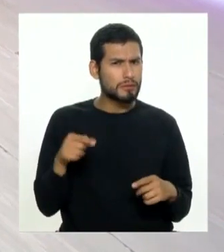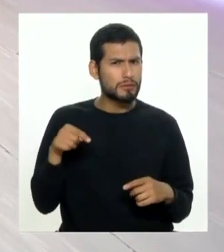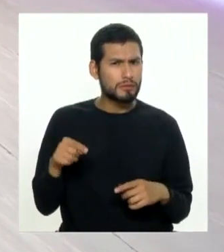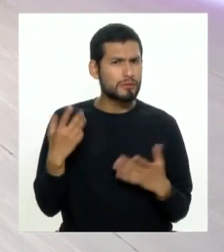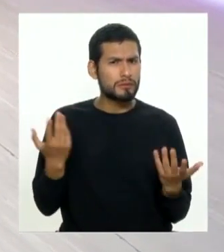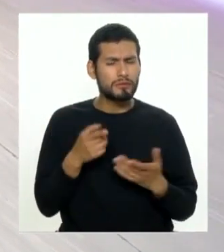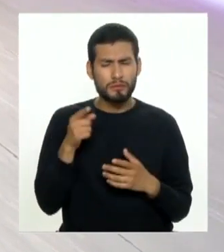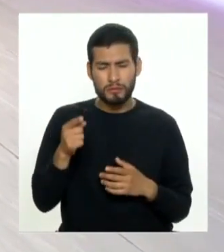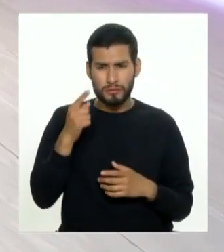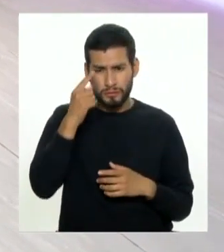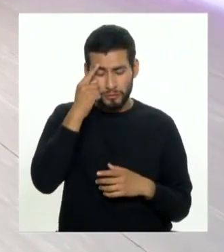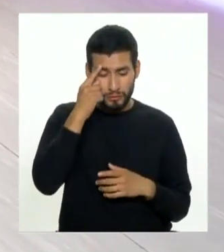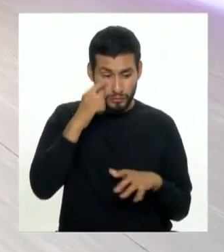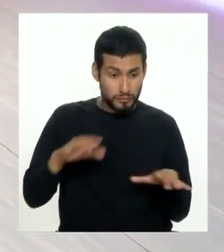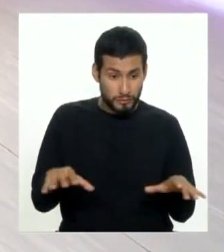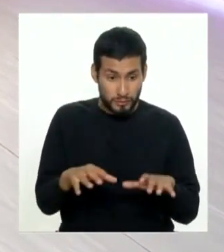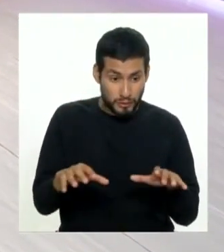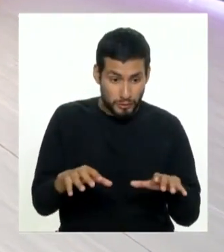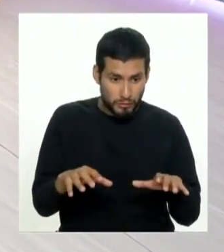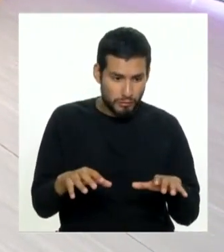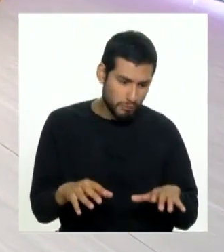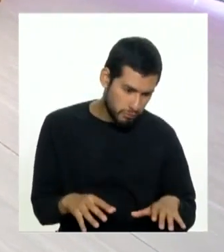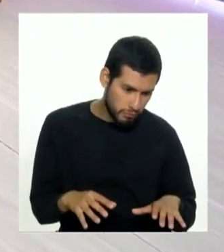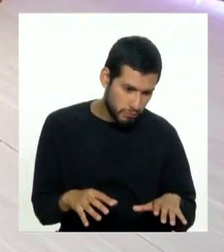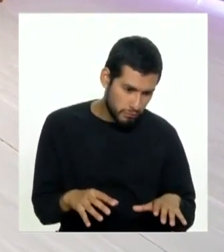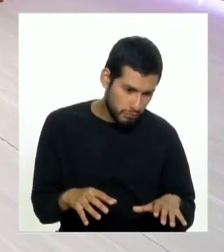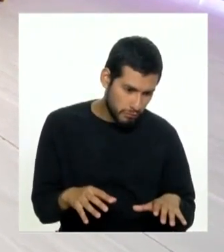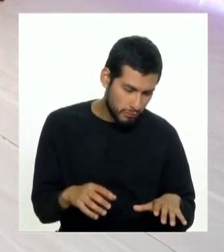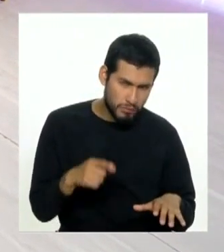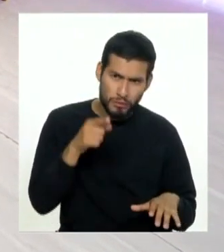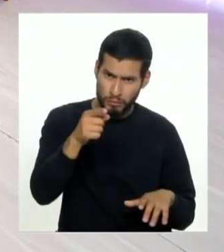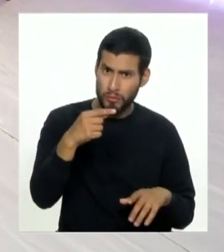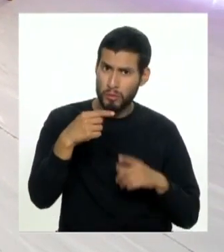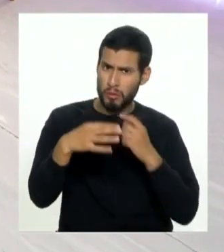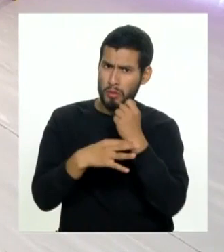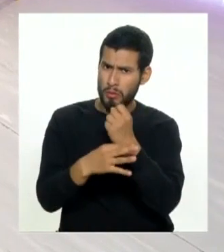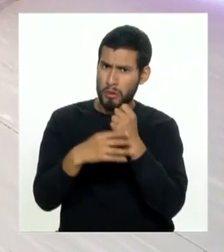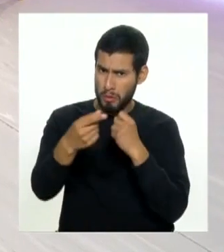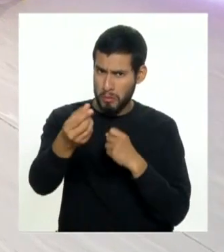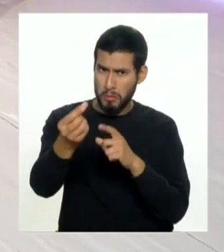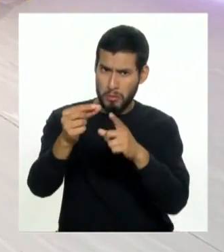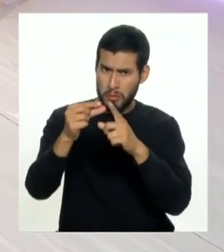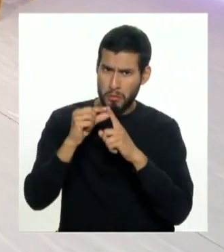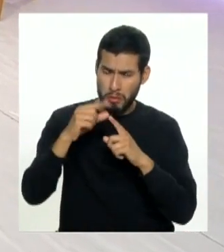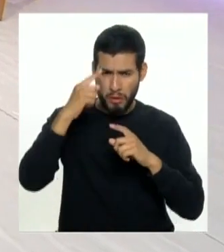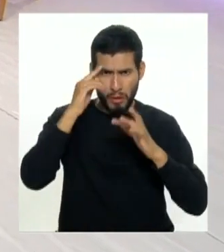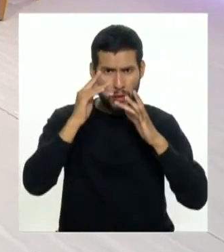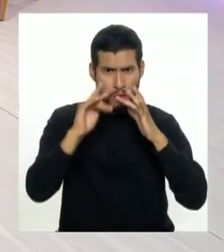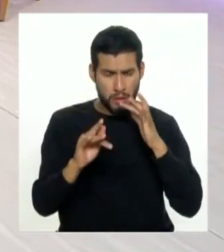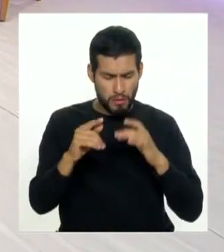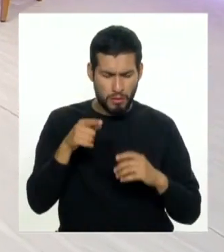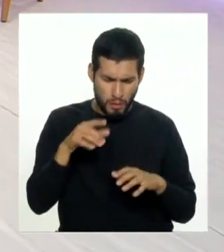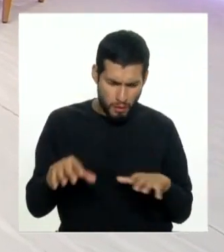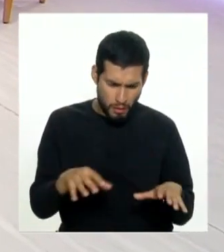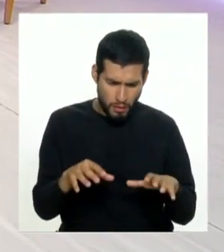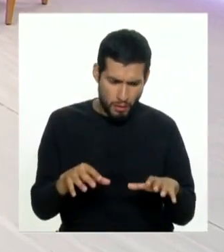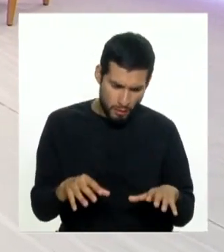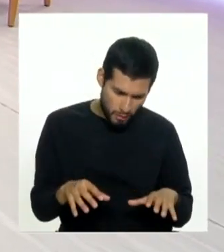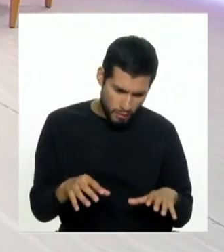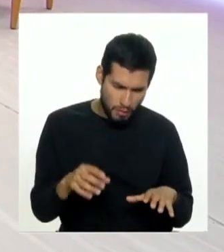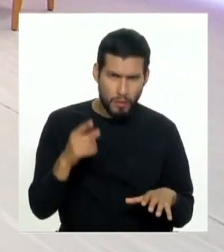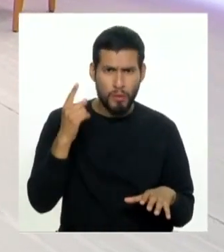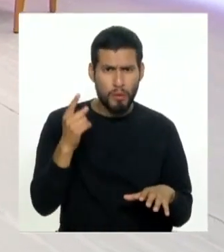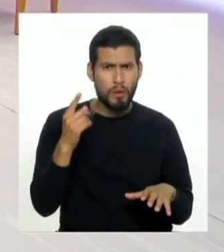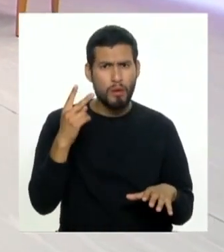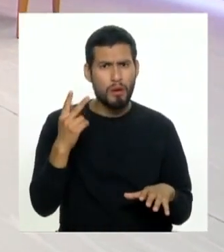estas ausencias de las que mencionó el doctor, unas 2 o 3 veces tal vez en este